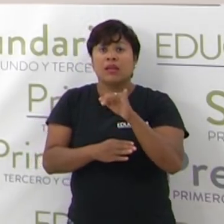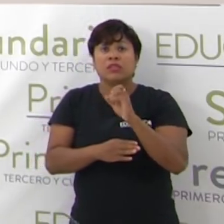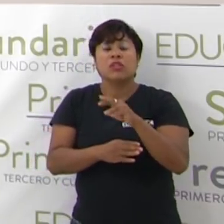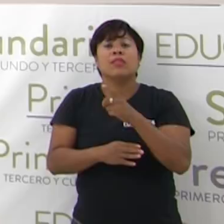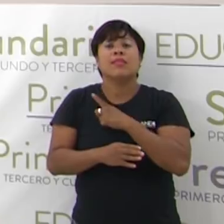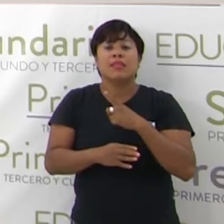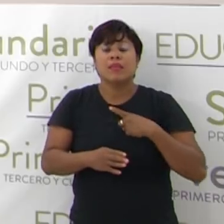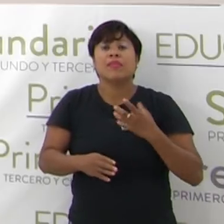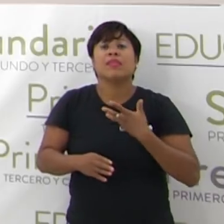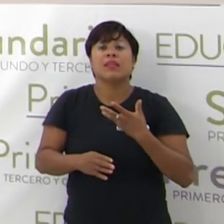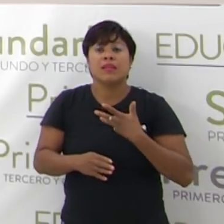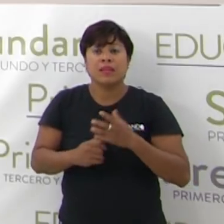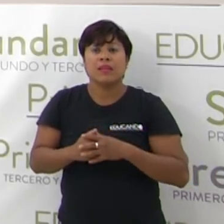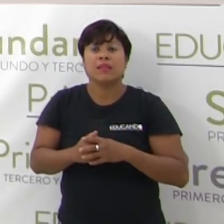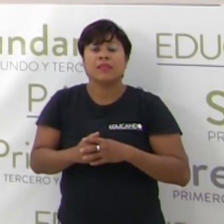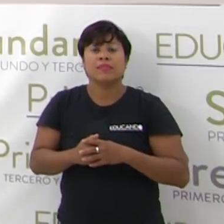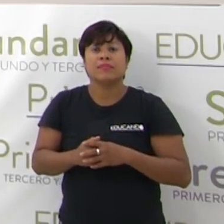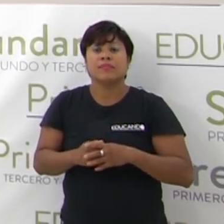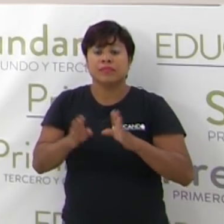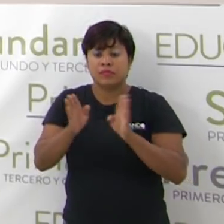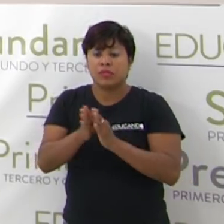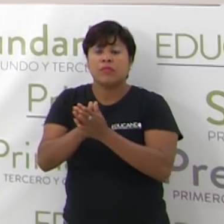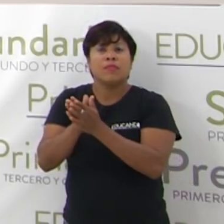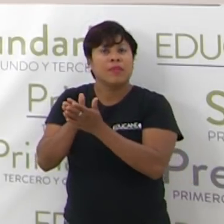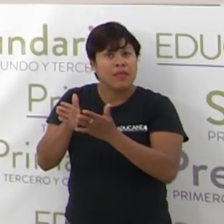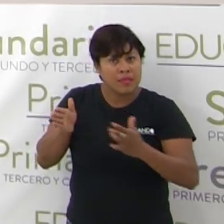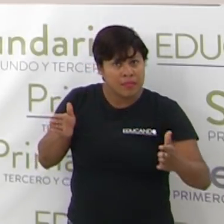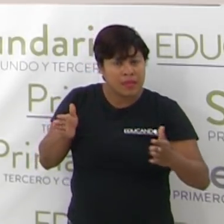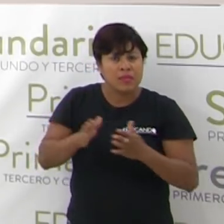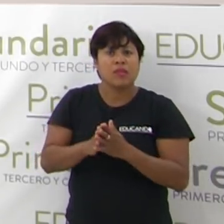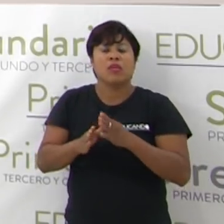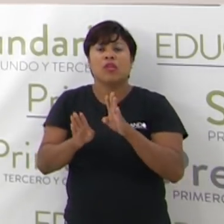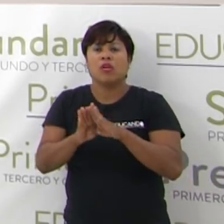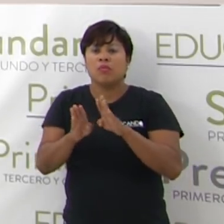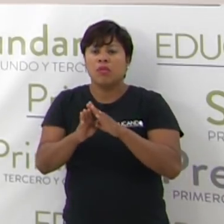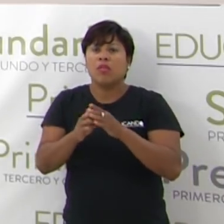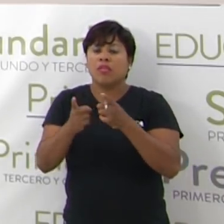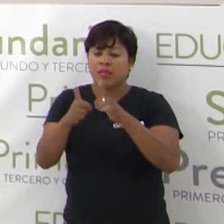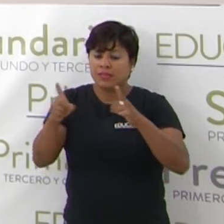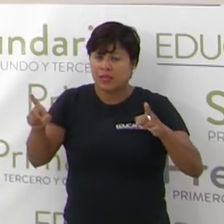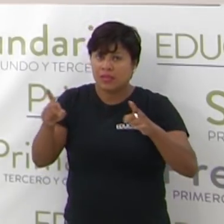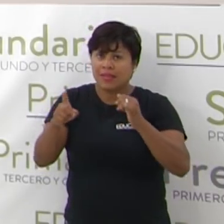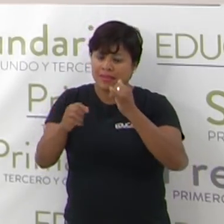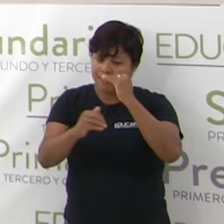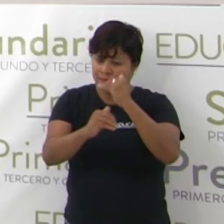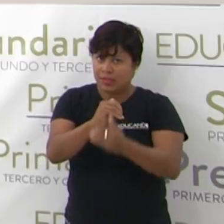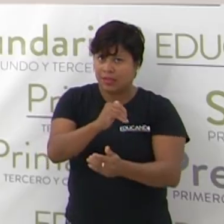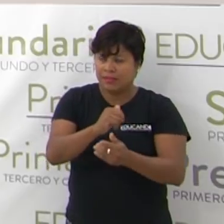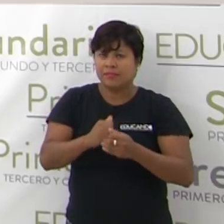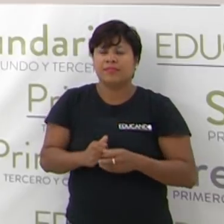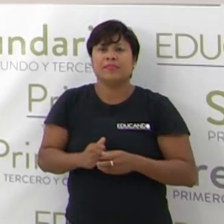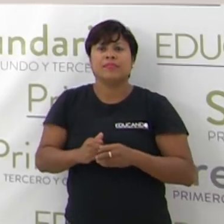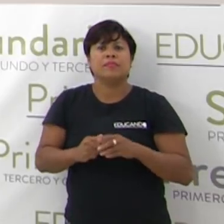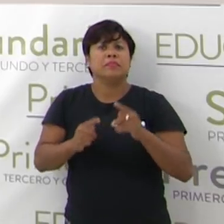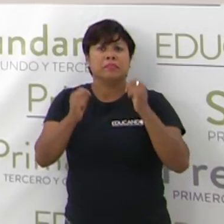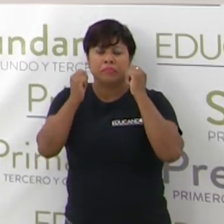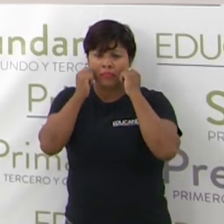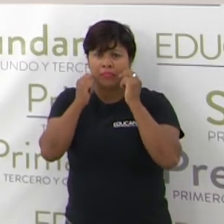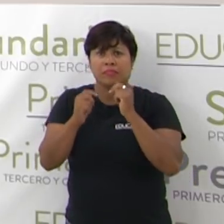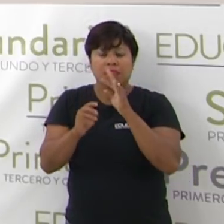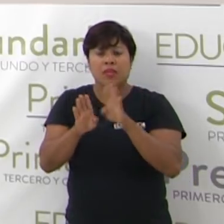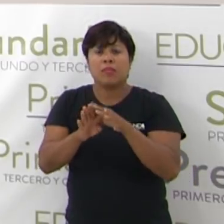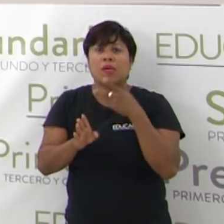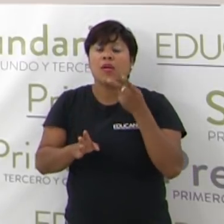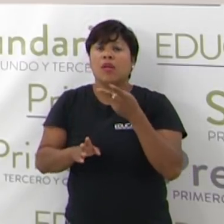deben tener un planteamiento, un desarrollo y un desenlace. Bueno, aunque sea también de manera